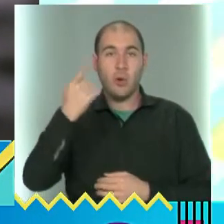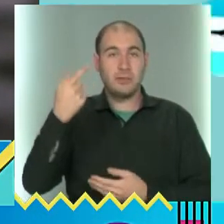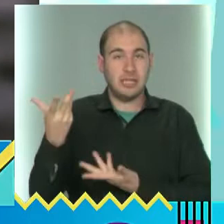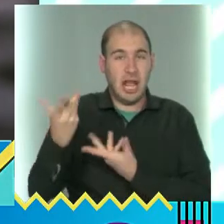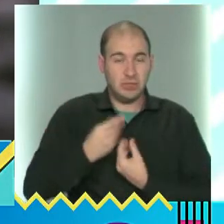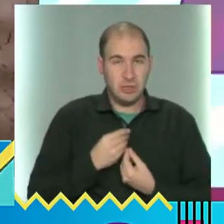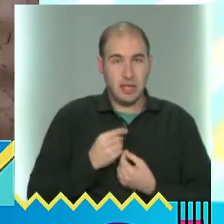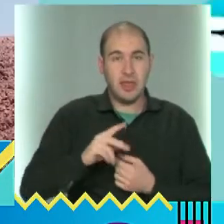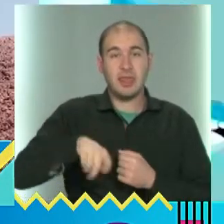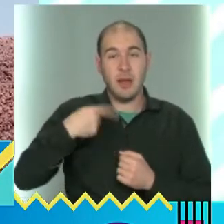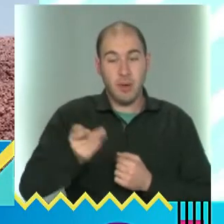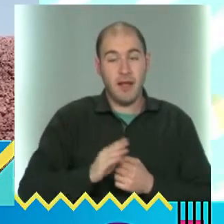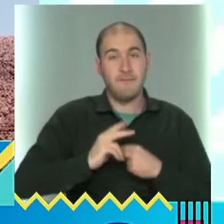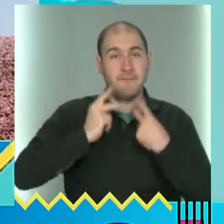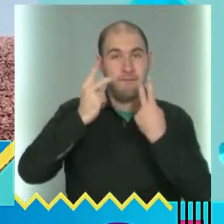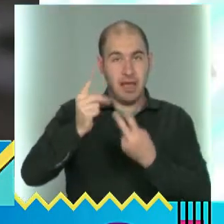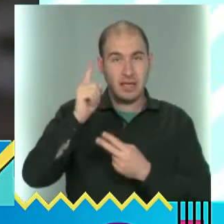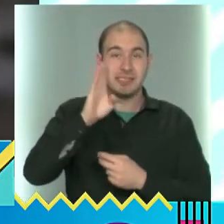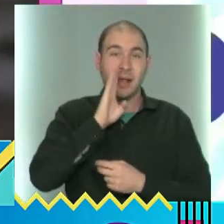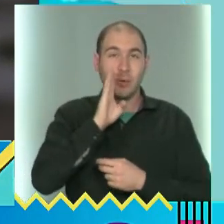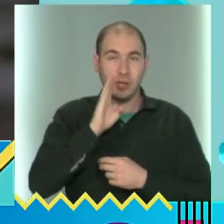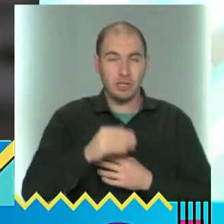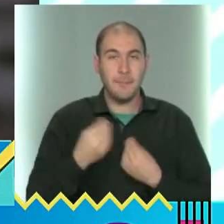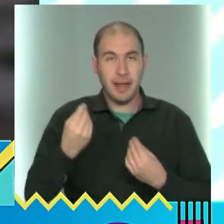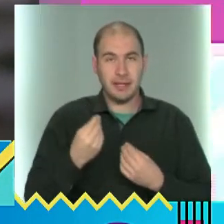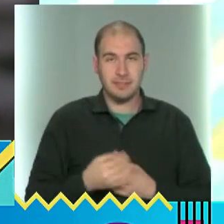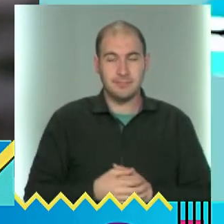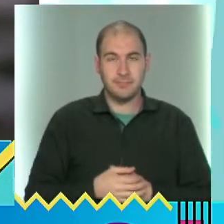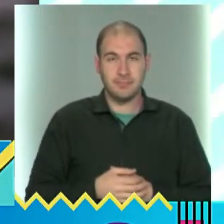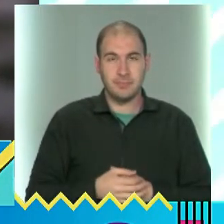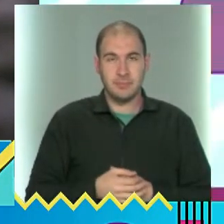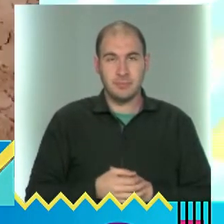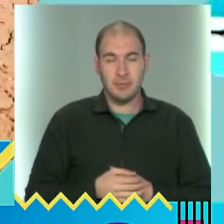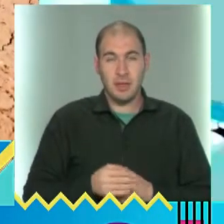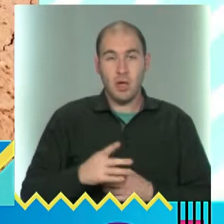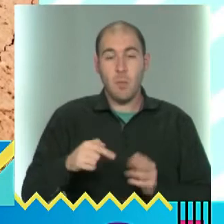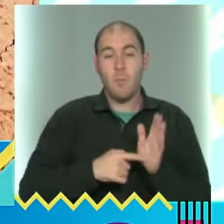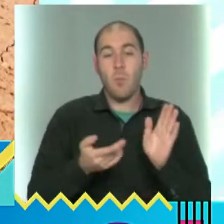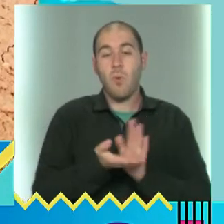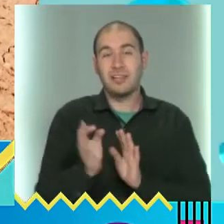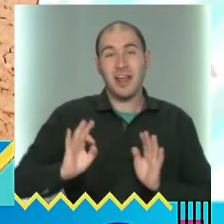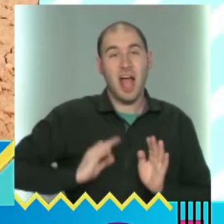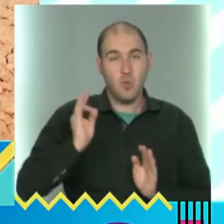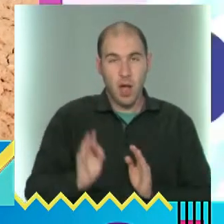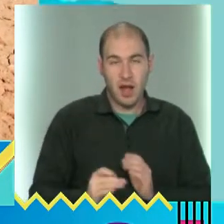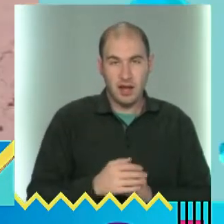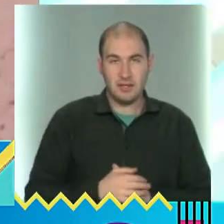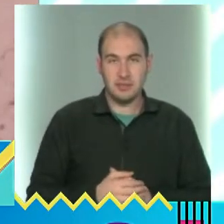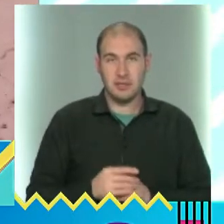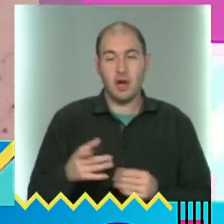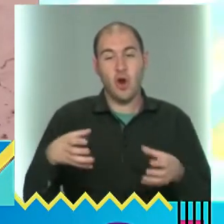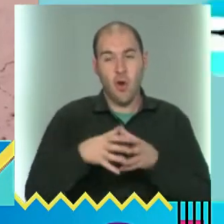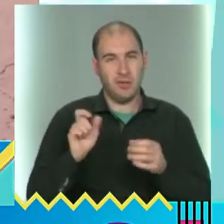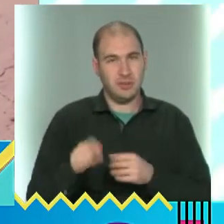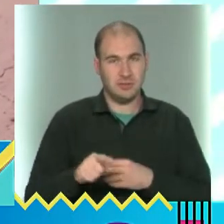para un posterior viaje que tuve a Estados Unidos para precisamente en la muestra anual de precisamente la